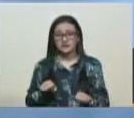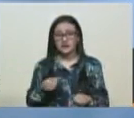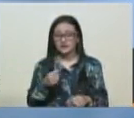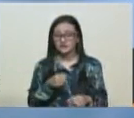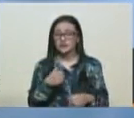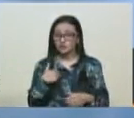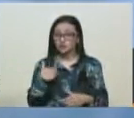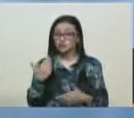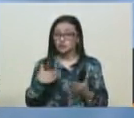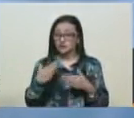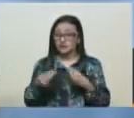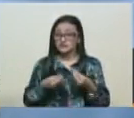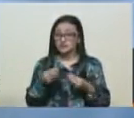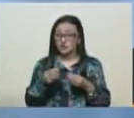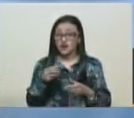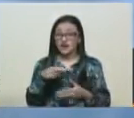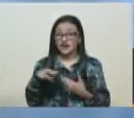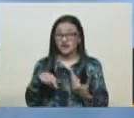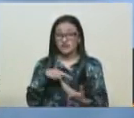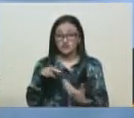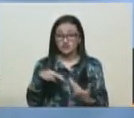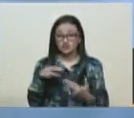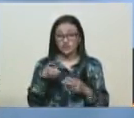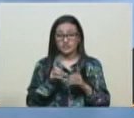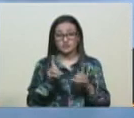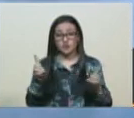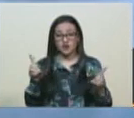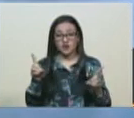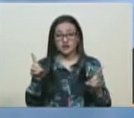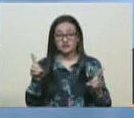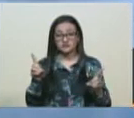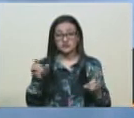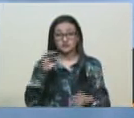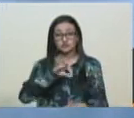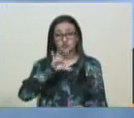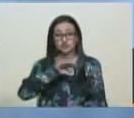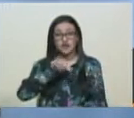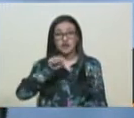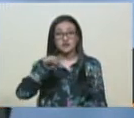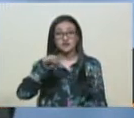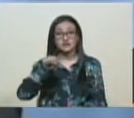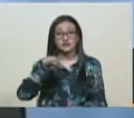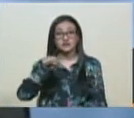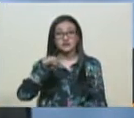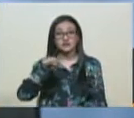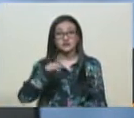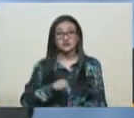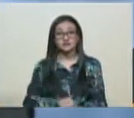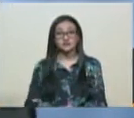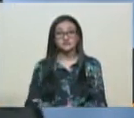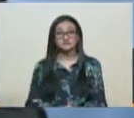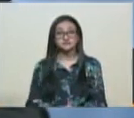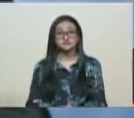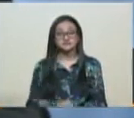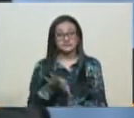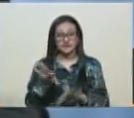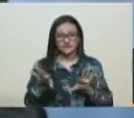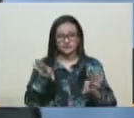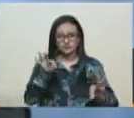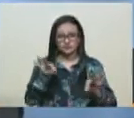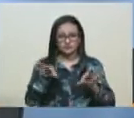una revolución democrática, constitucional, socialista, que se fundamenta en las